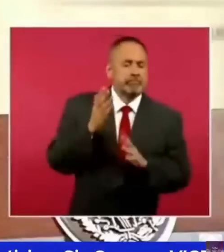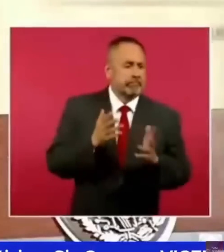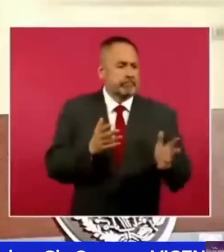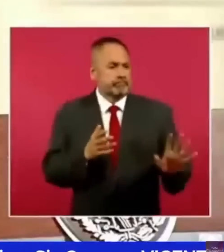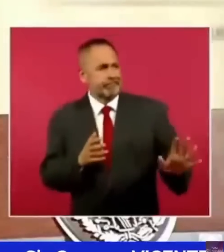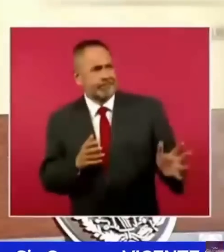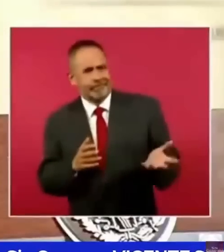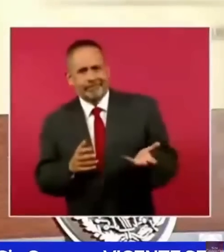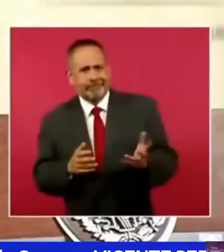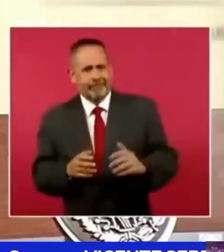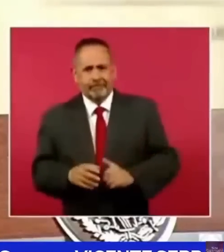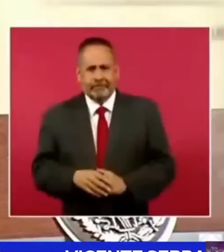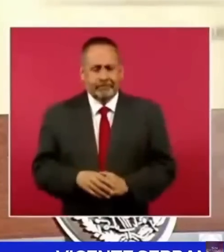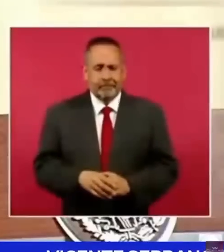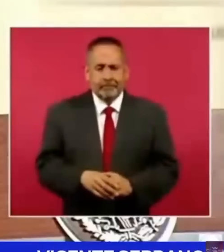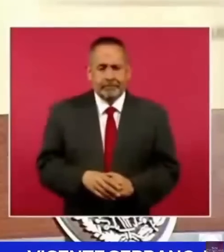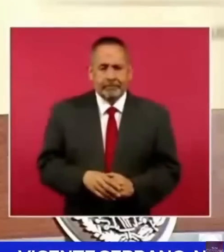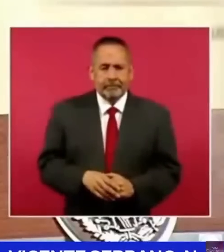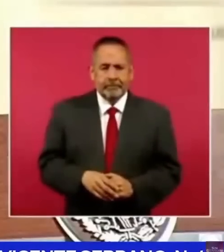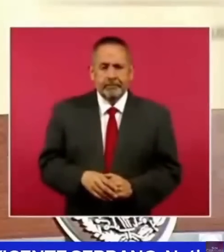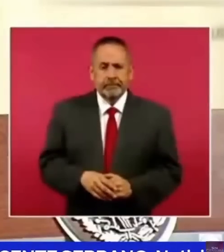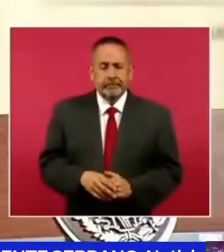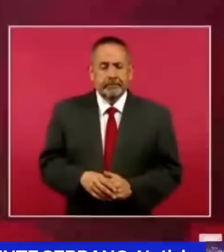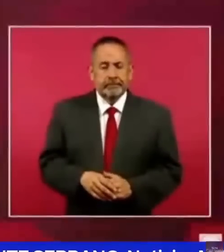y ellos